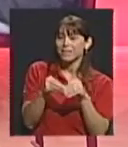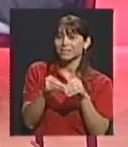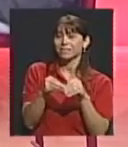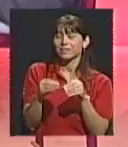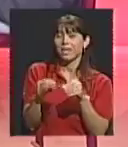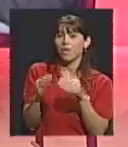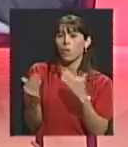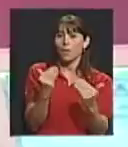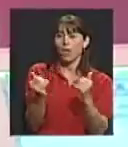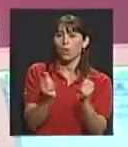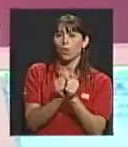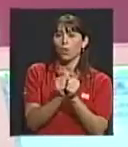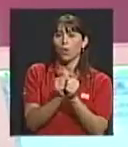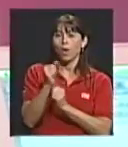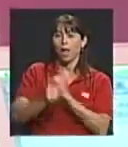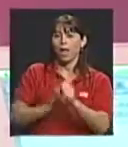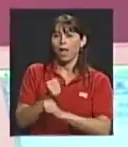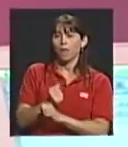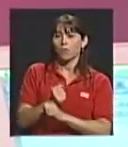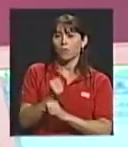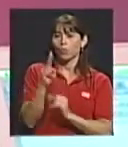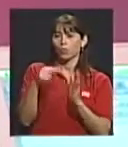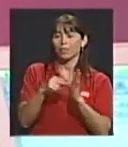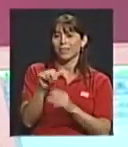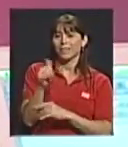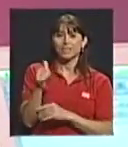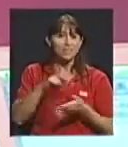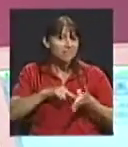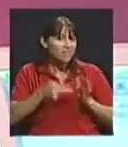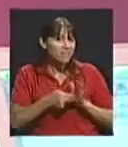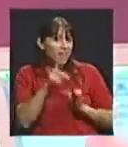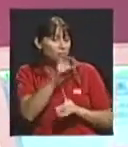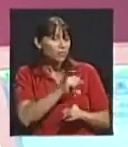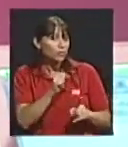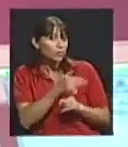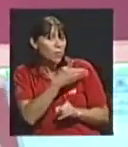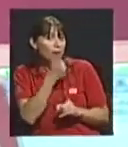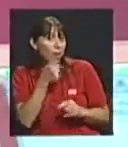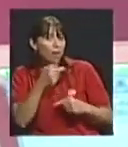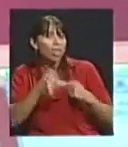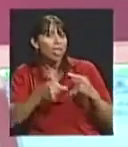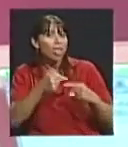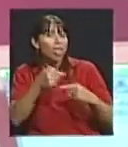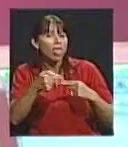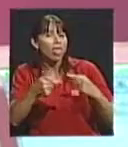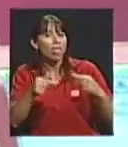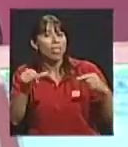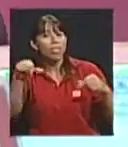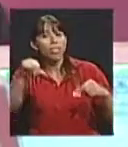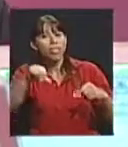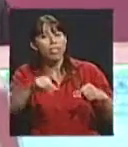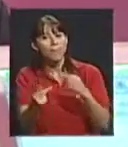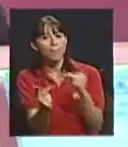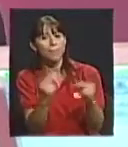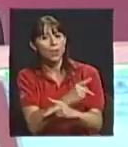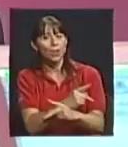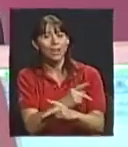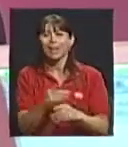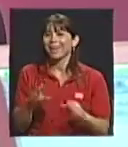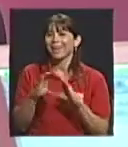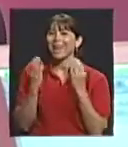2010 o sea vamos de una situación mejor a una peor y la clase más baja más empobrecida gana un